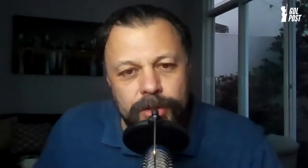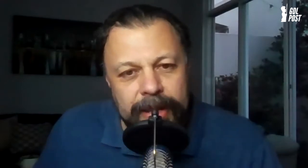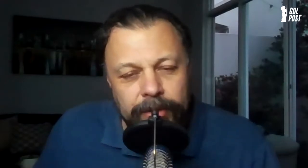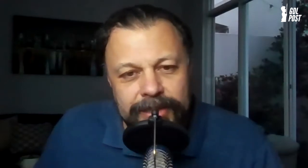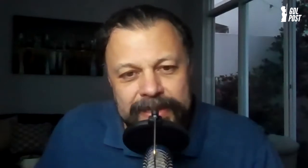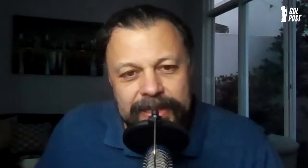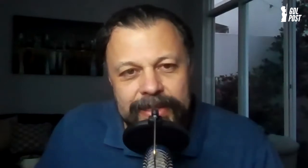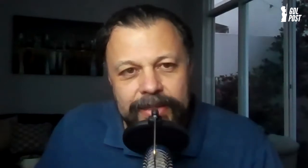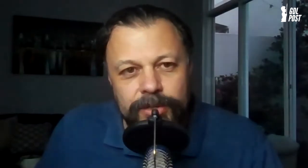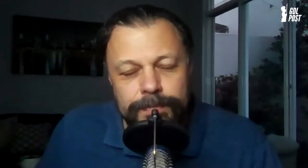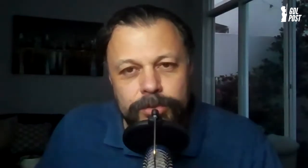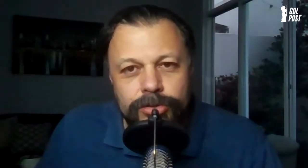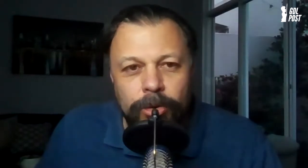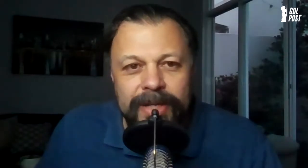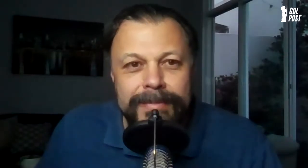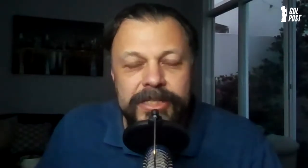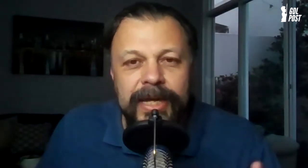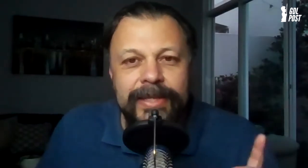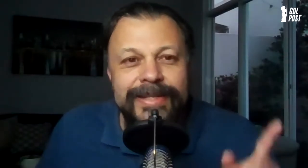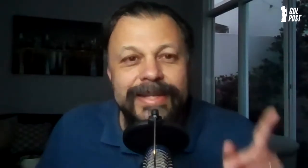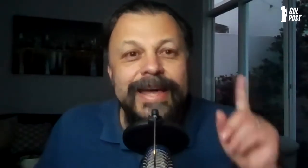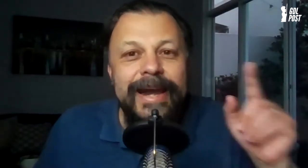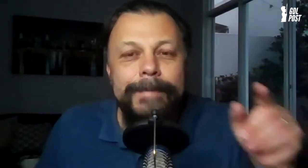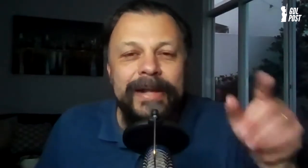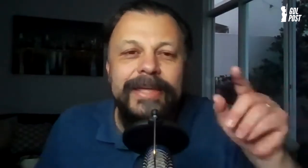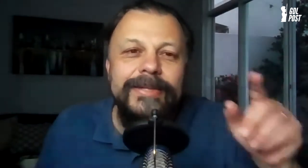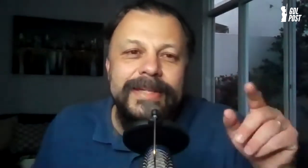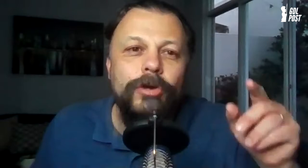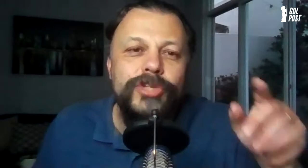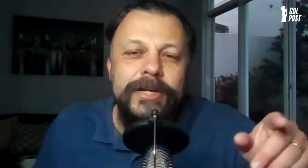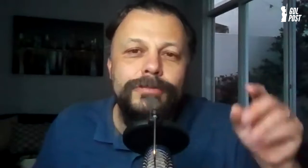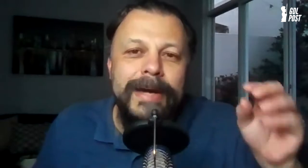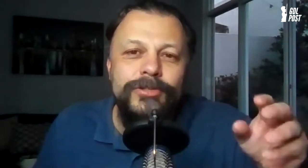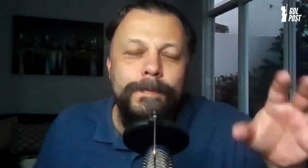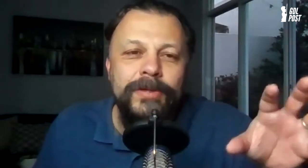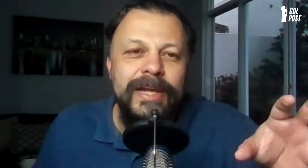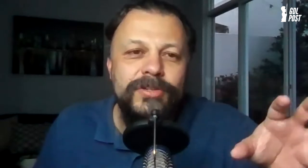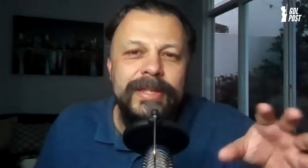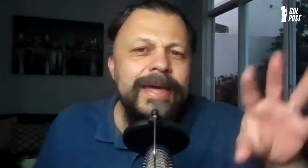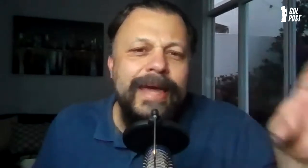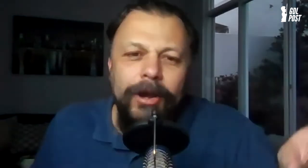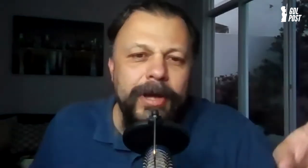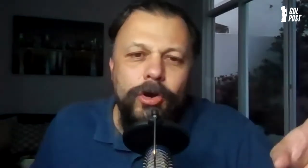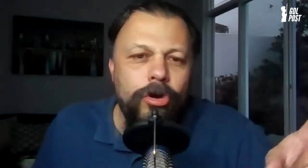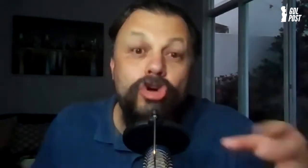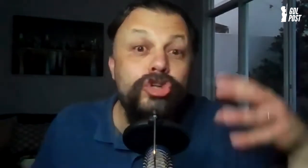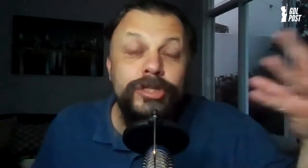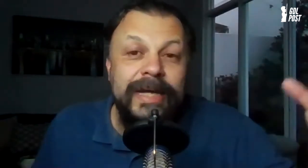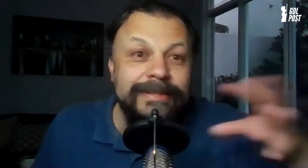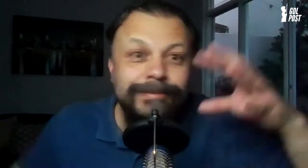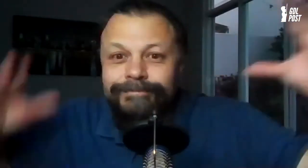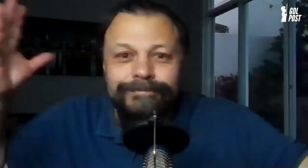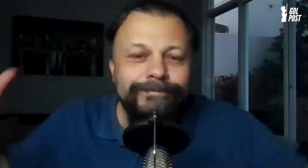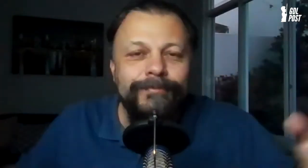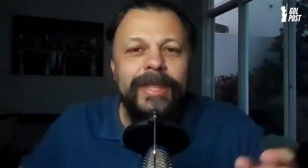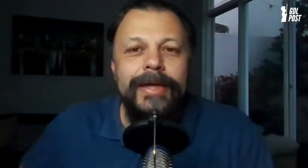Movimiento Ciudadano en las pasadas elecciones puso células más chiquitas, repartidas en cruceros más ocupados de la ciudad, que a lo mejor no son